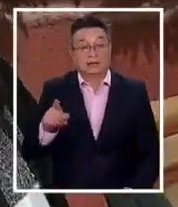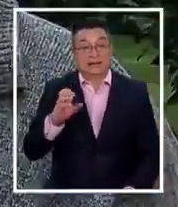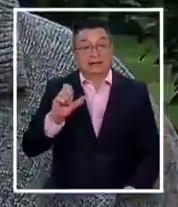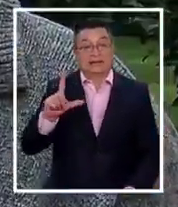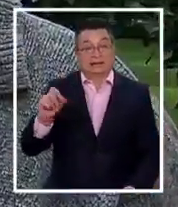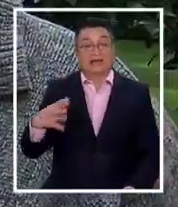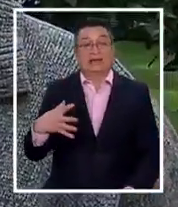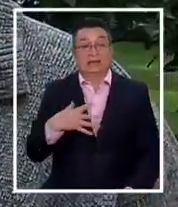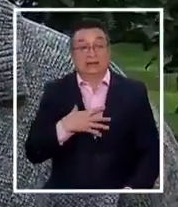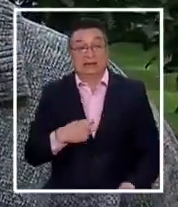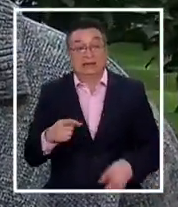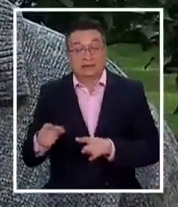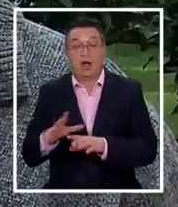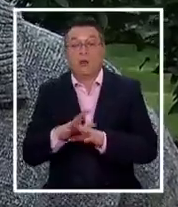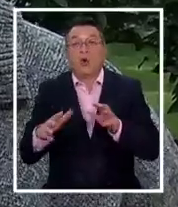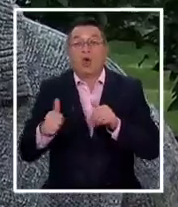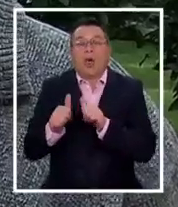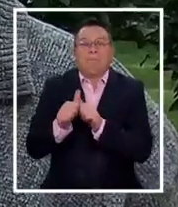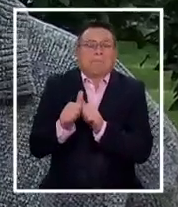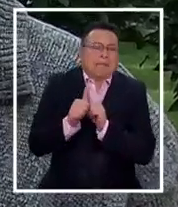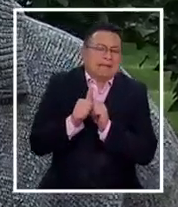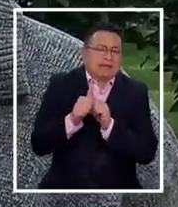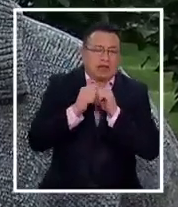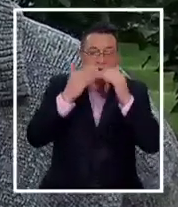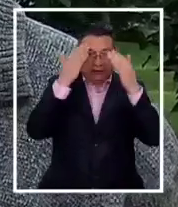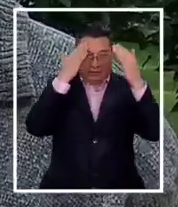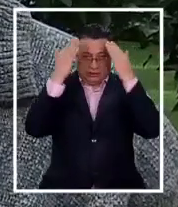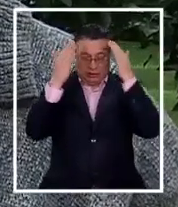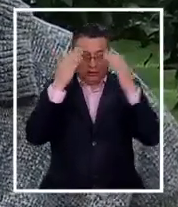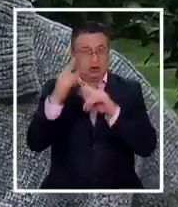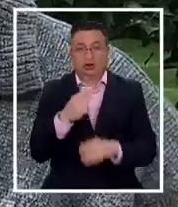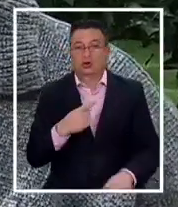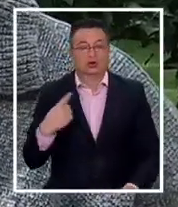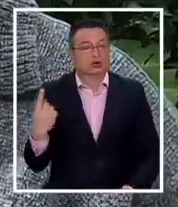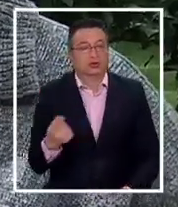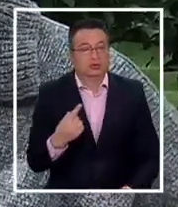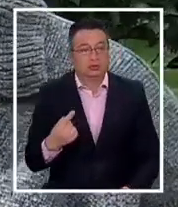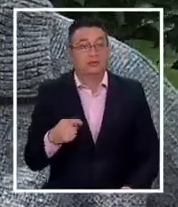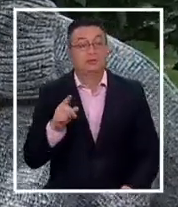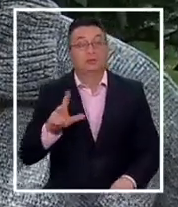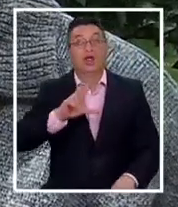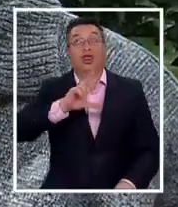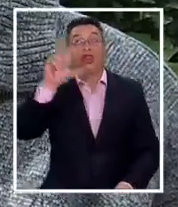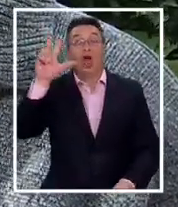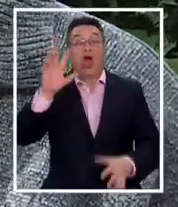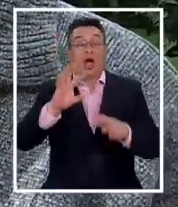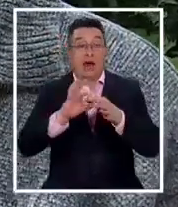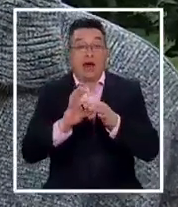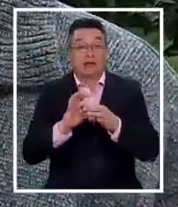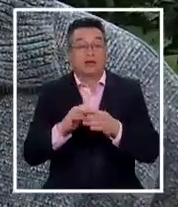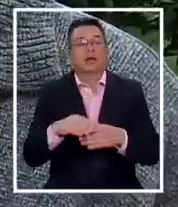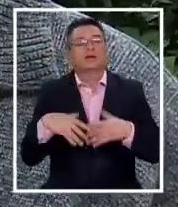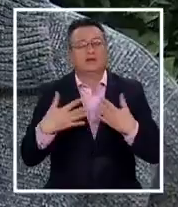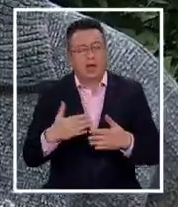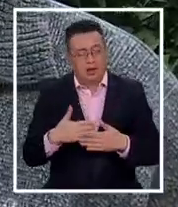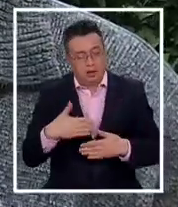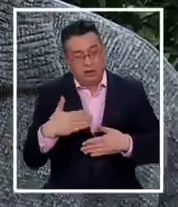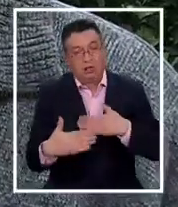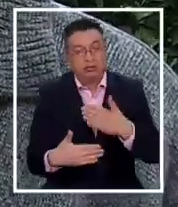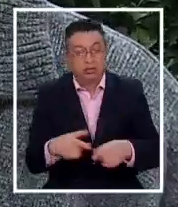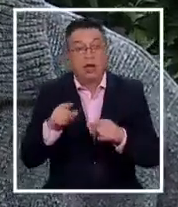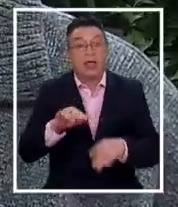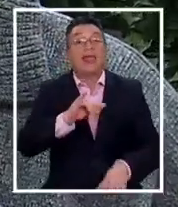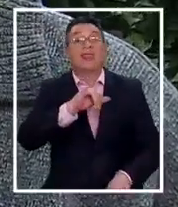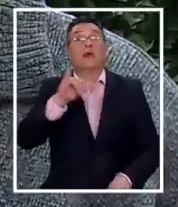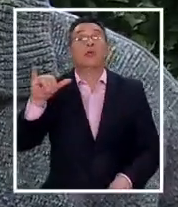muy, muy presionada psicológicamente, en todo sentido. Pero a Dios gracias, salimos adelante y eso le pasó la